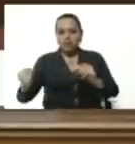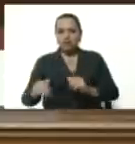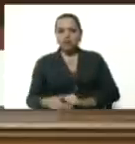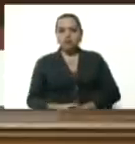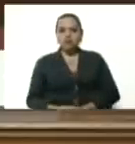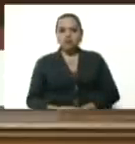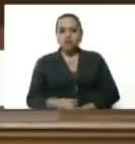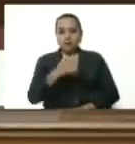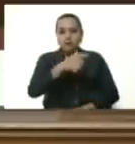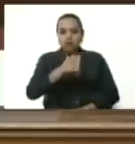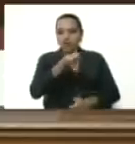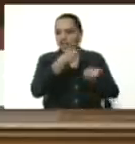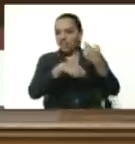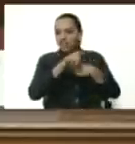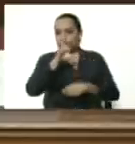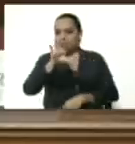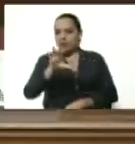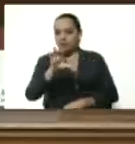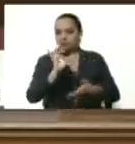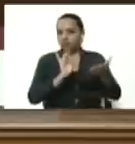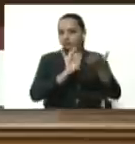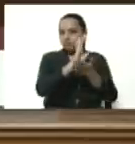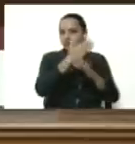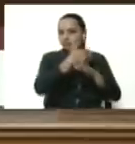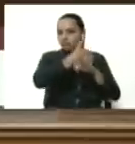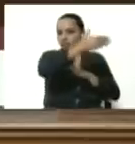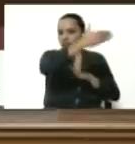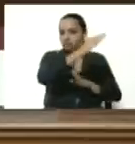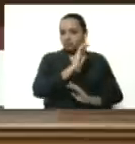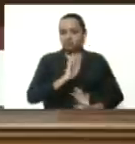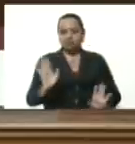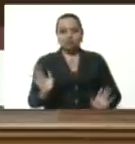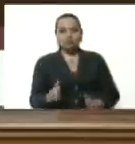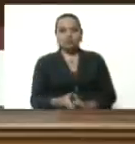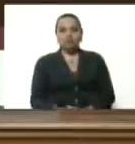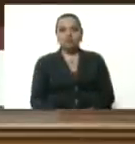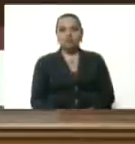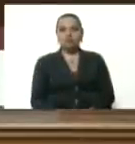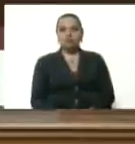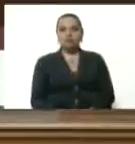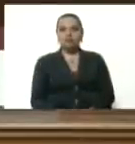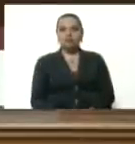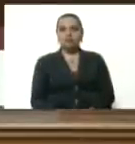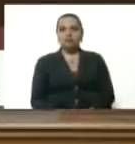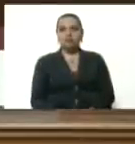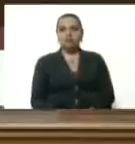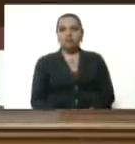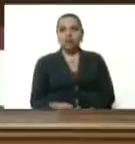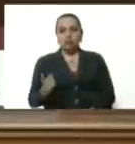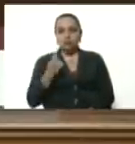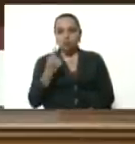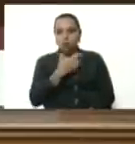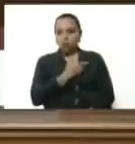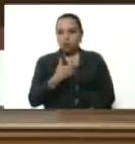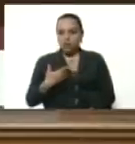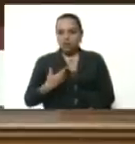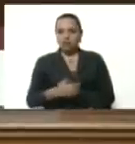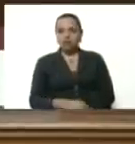día más excluidos, más apartados, en perfecta unidad nacional. Solo quería que